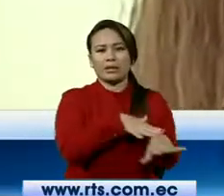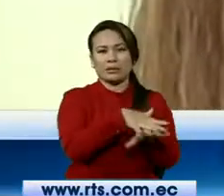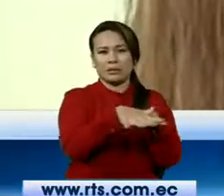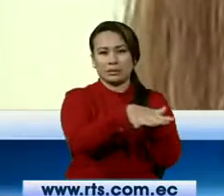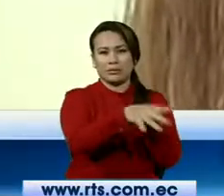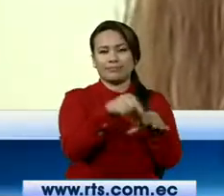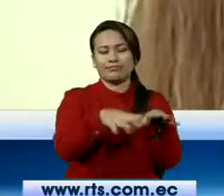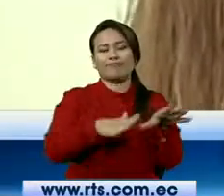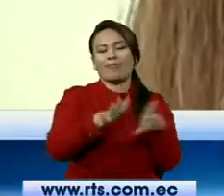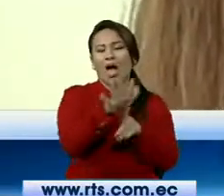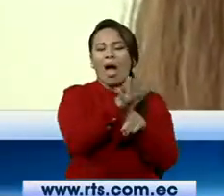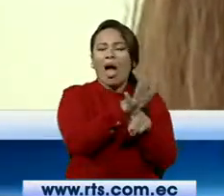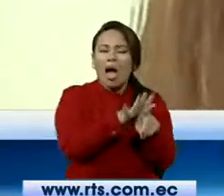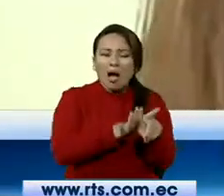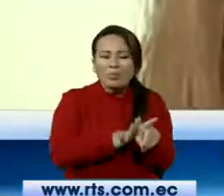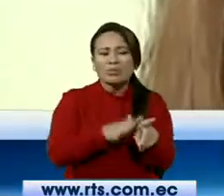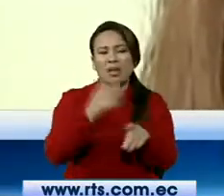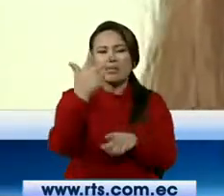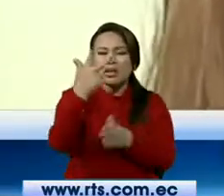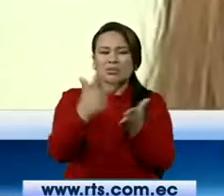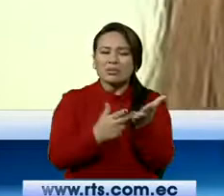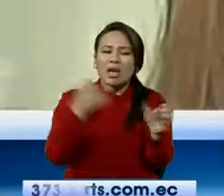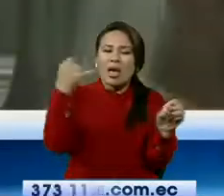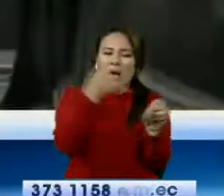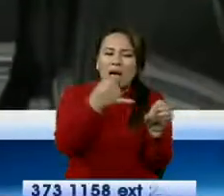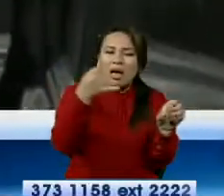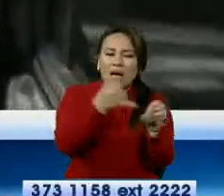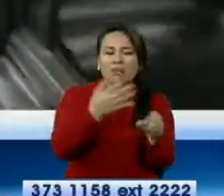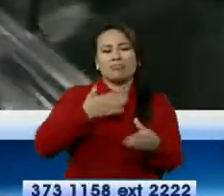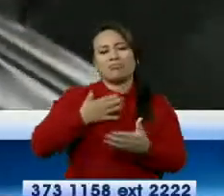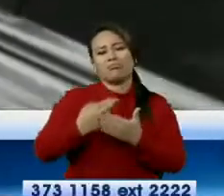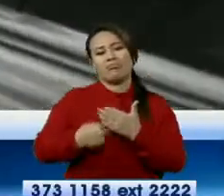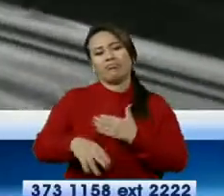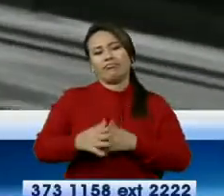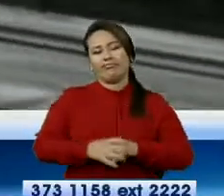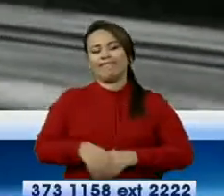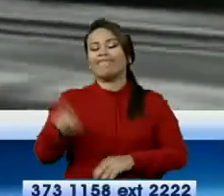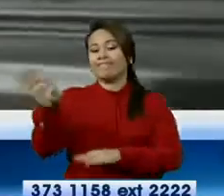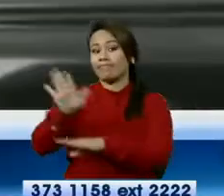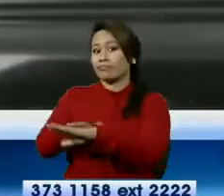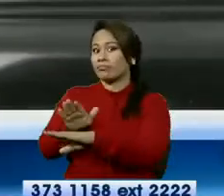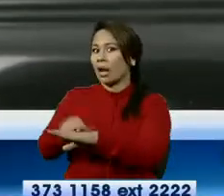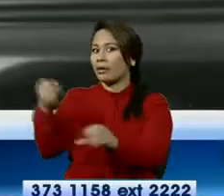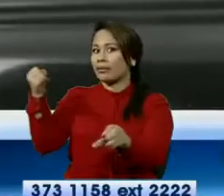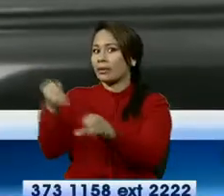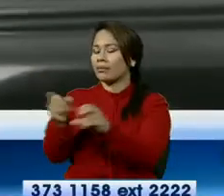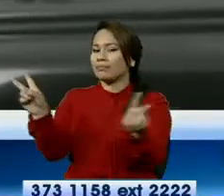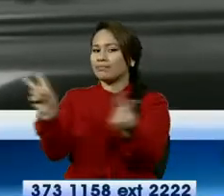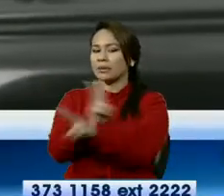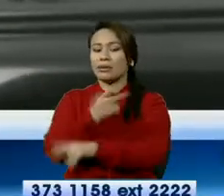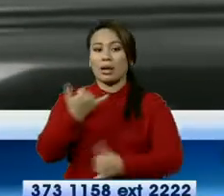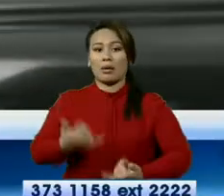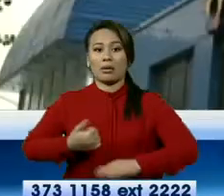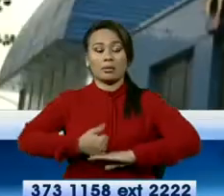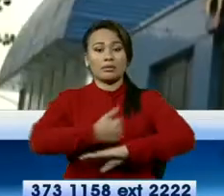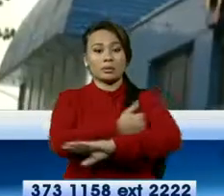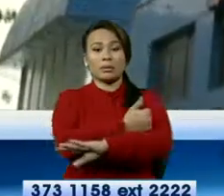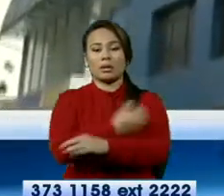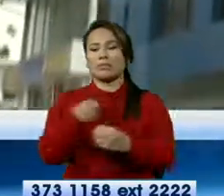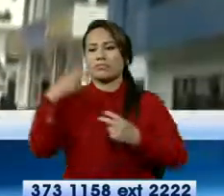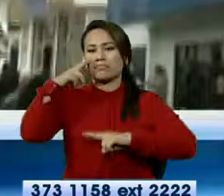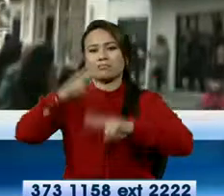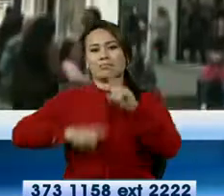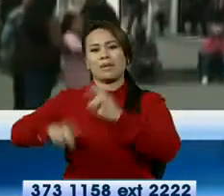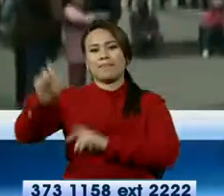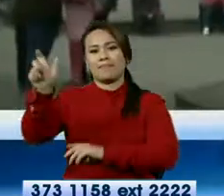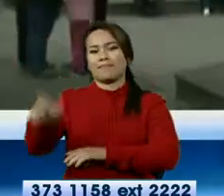para abusarle por 3 ocasiones a mi hija. No descartan que sea un violador en serie. Las autoridades exhortaron a las personas que por miedo